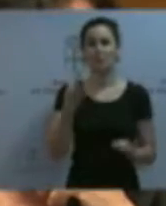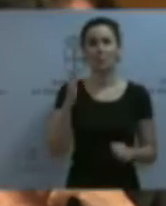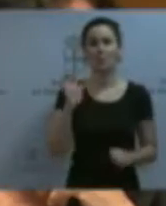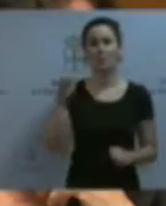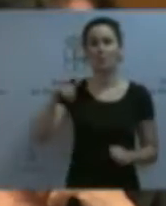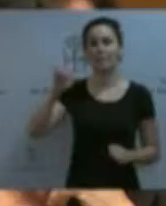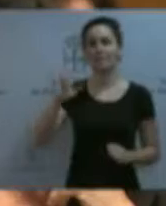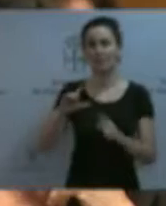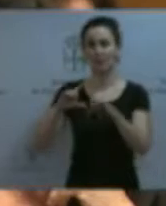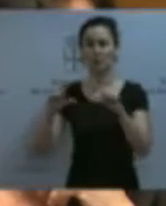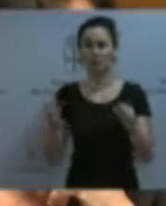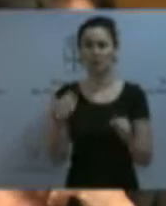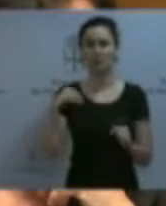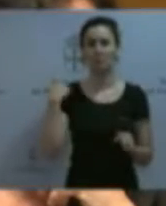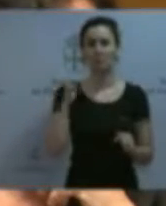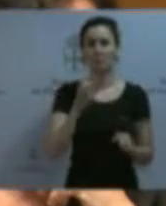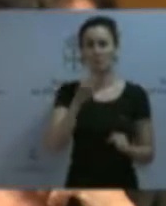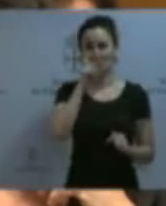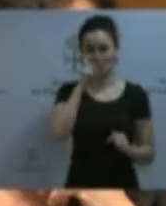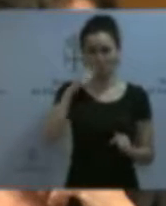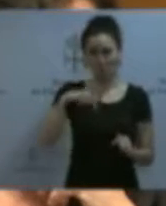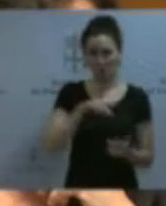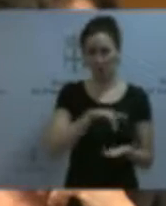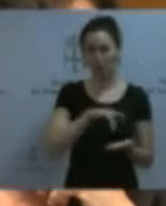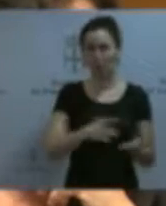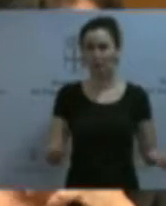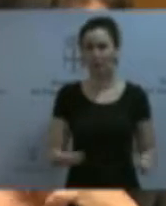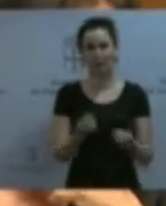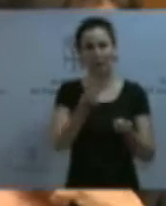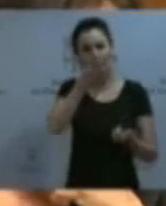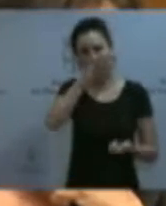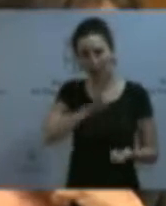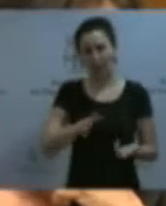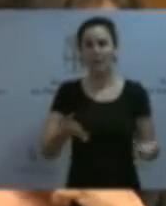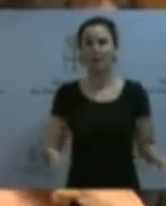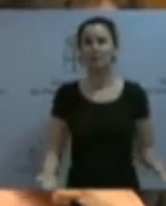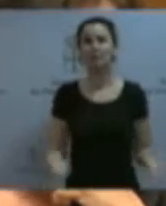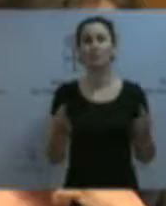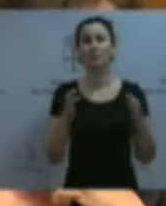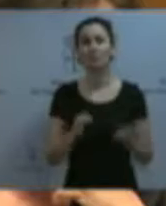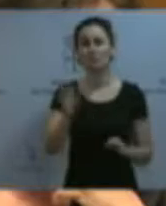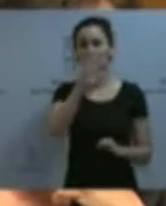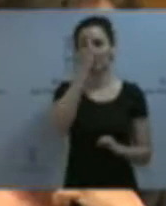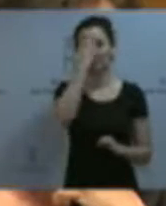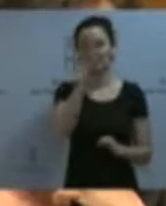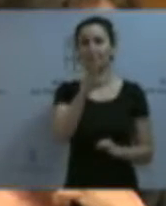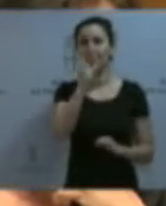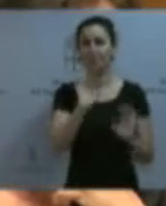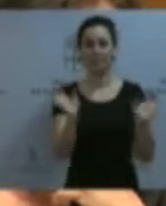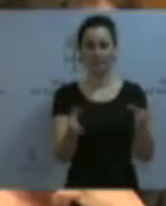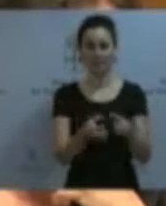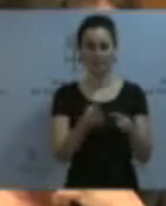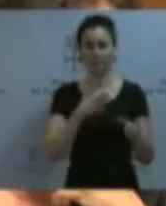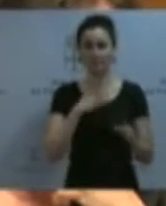pasado 14 de junio. Si bien este no fue el principal motivo por el cual nuestro grupo parlamentario decidió meter